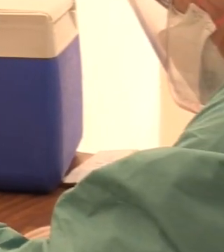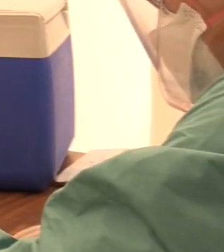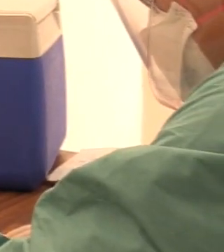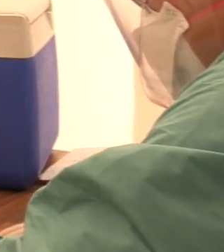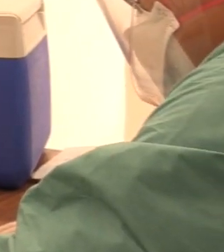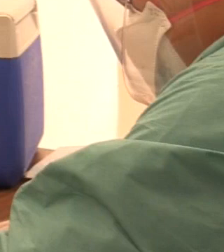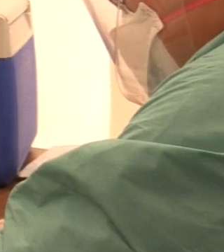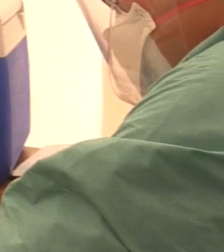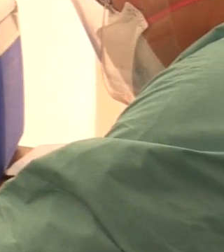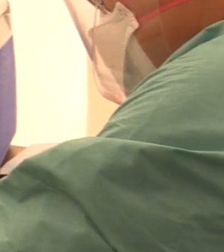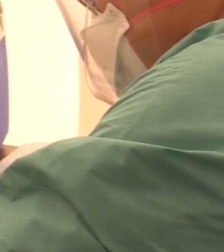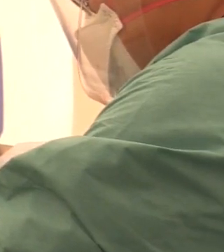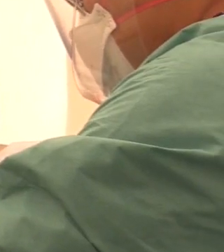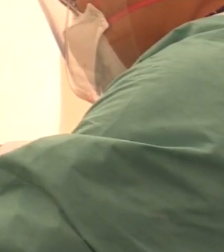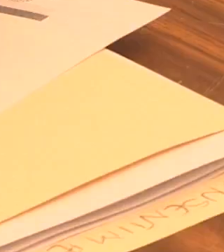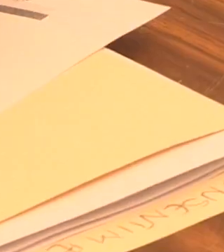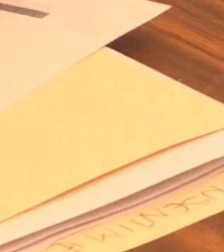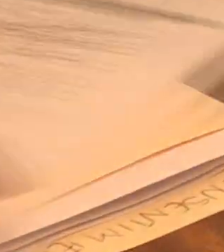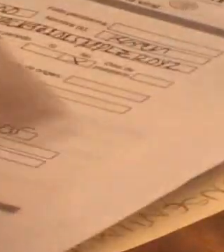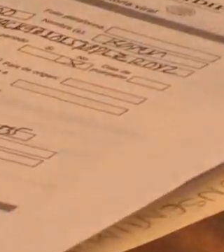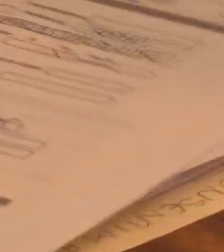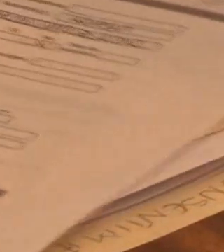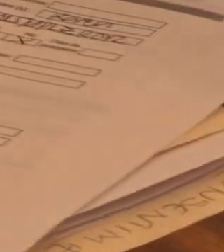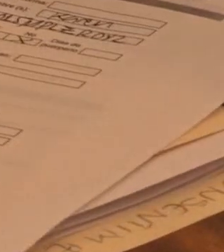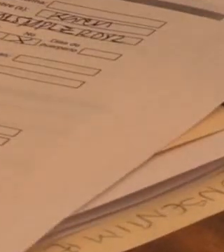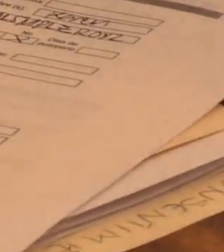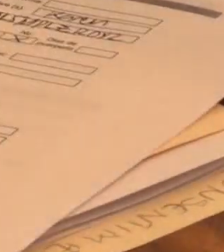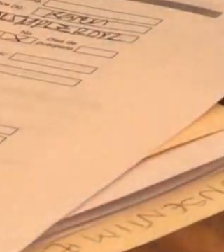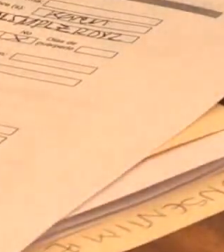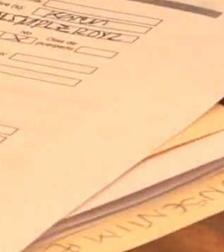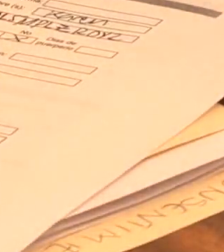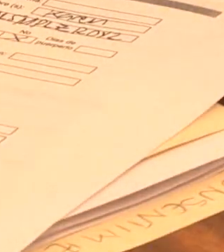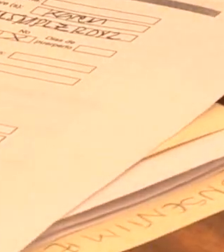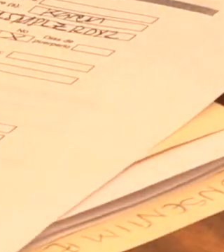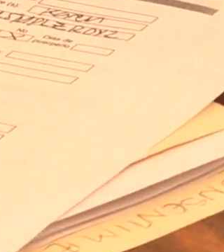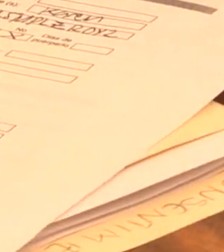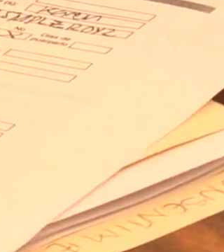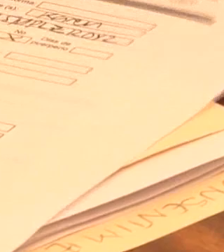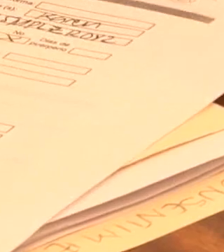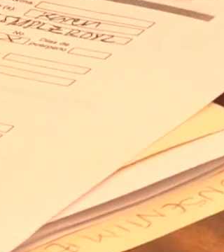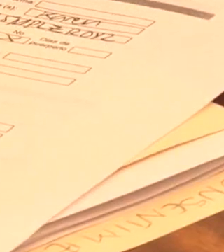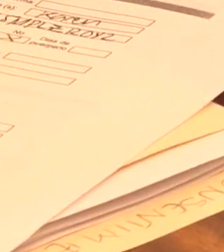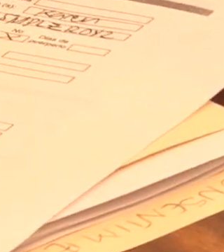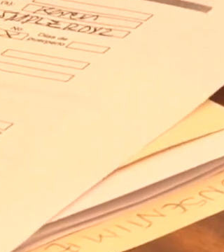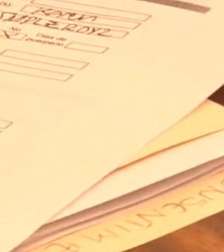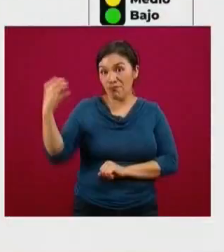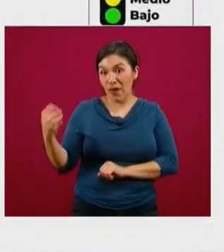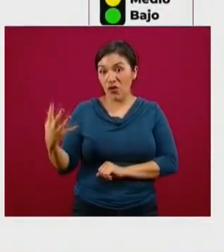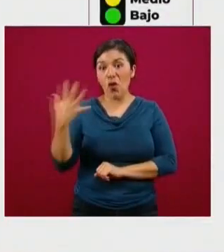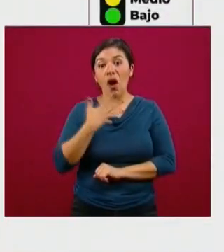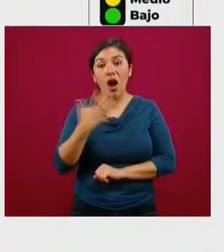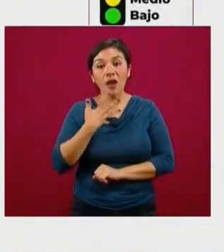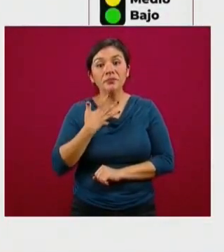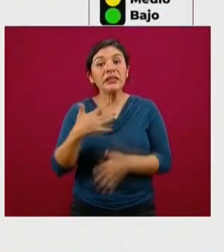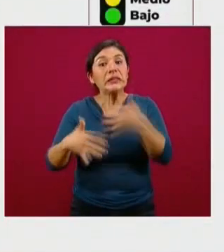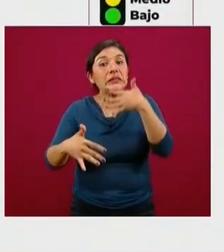tercer país de américa con más muertes a causa del virus después de eeuu y brasil y el quinto lugar en casos confirmados detrás de